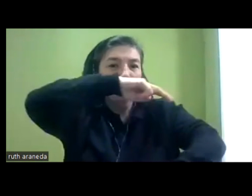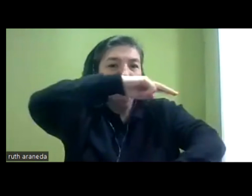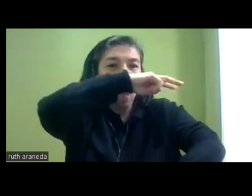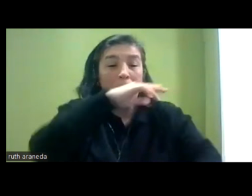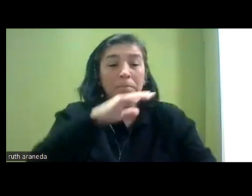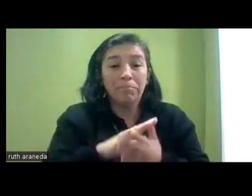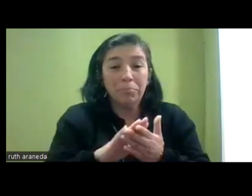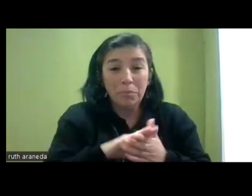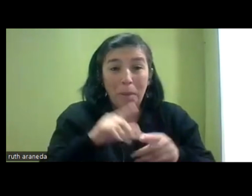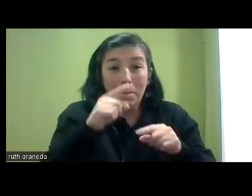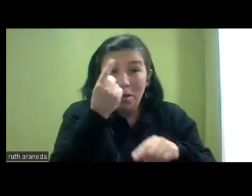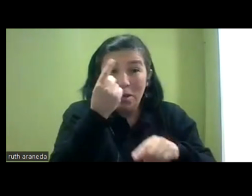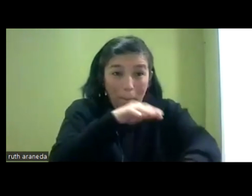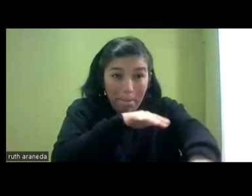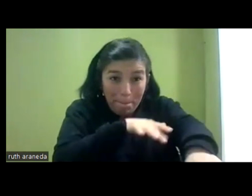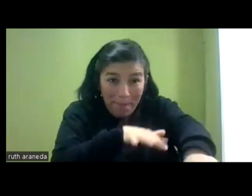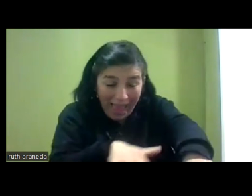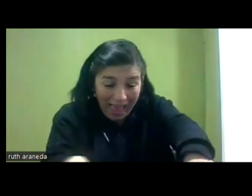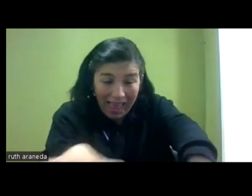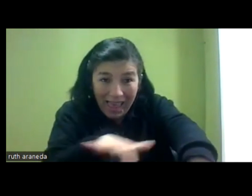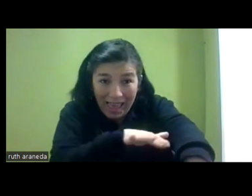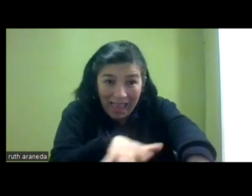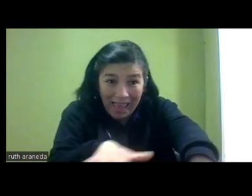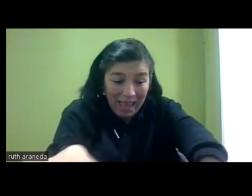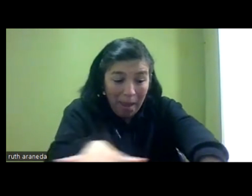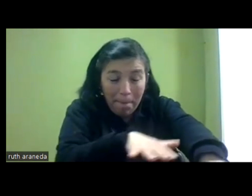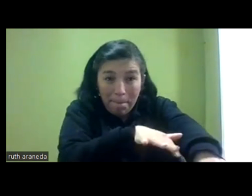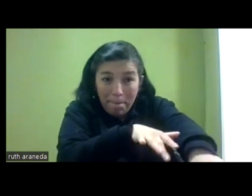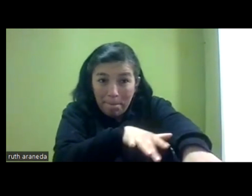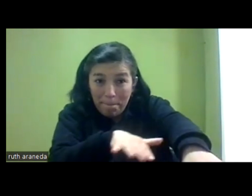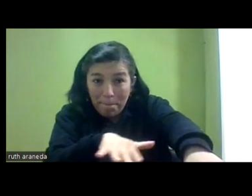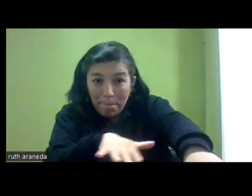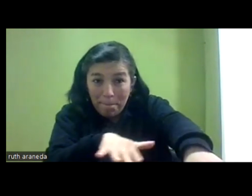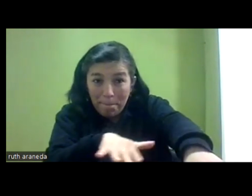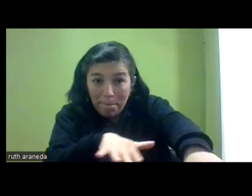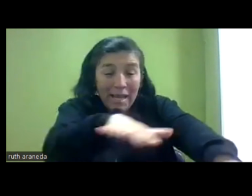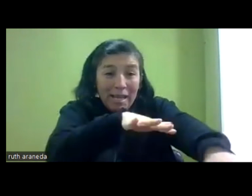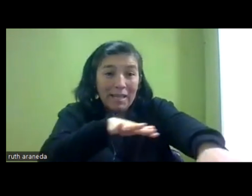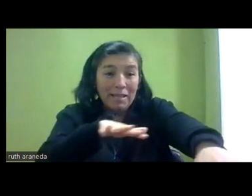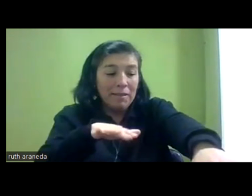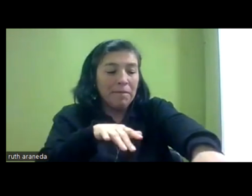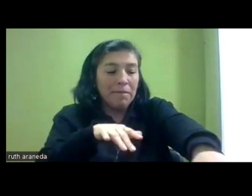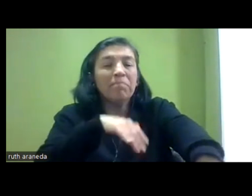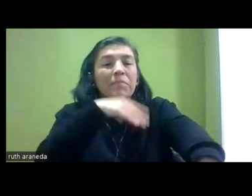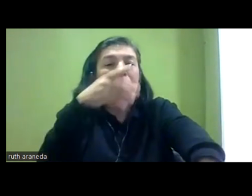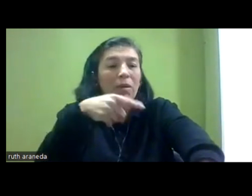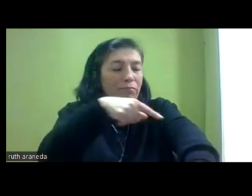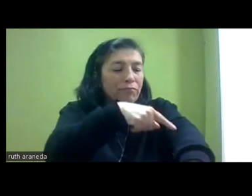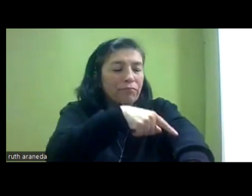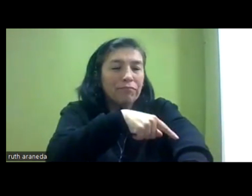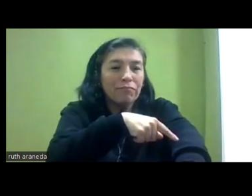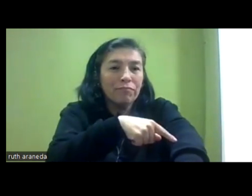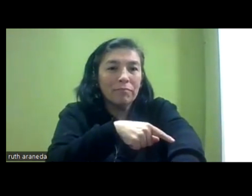desde el nivel cero, a nivel cero del nivel del mar, cómo